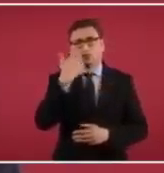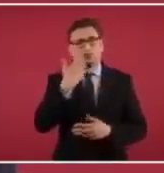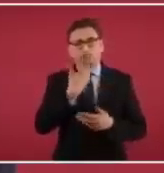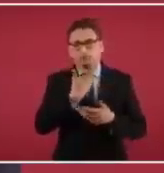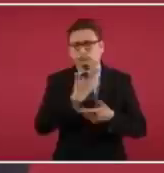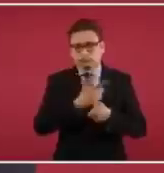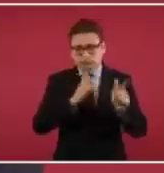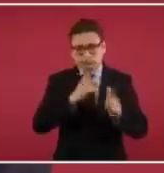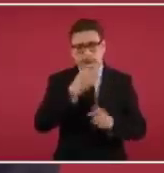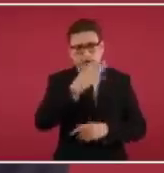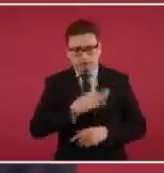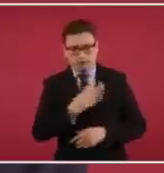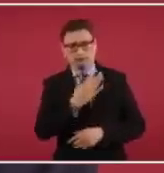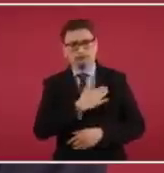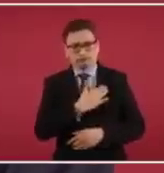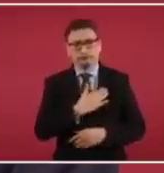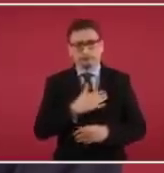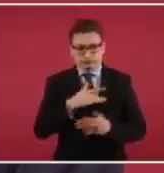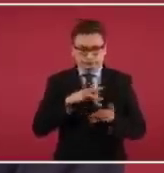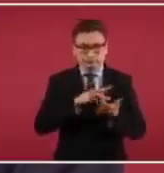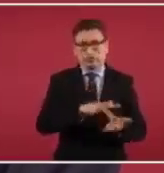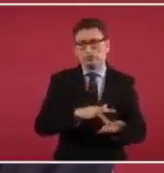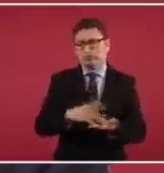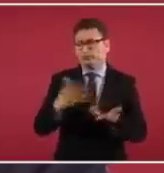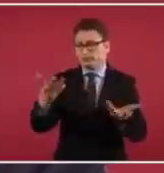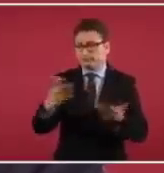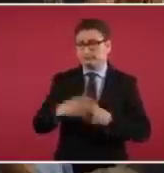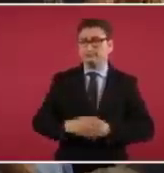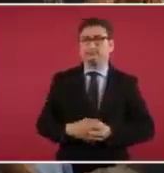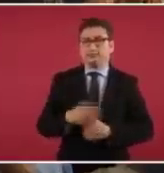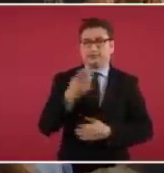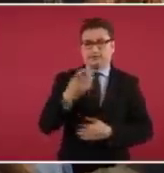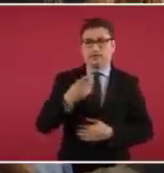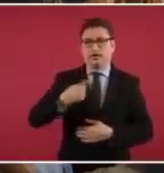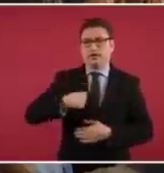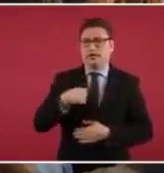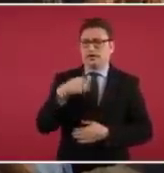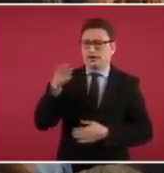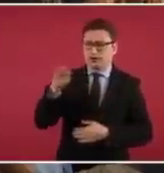decidan y necesiten. Esto lo agradecí,